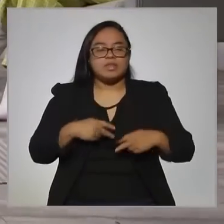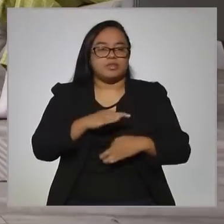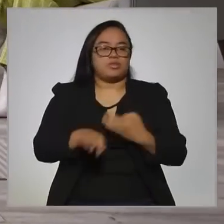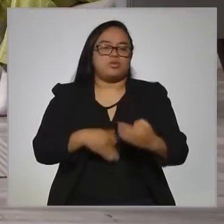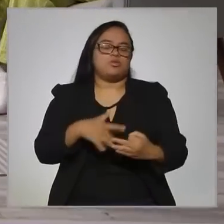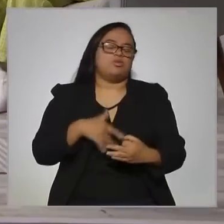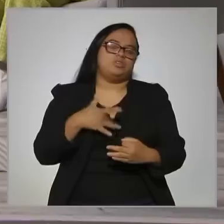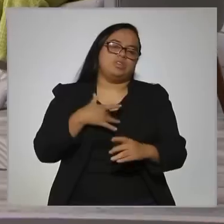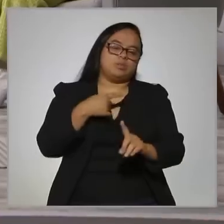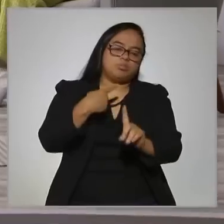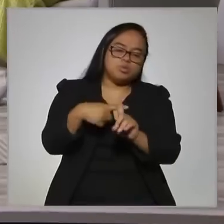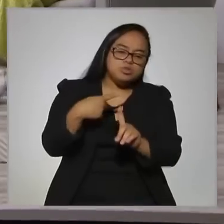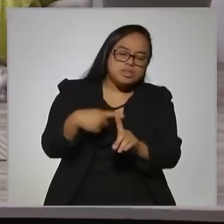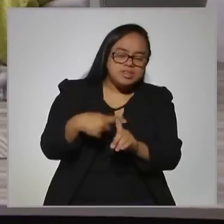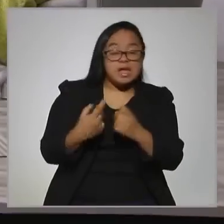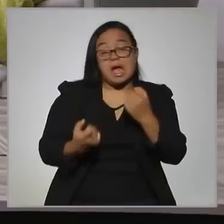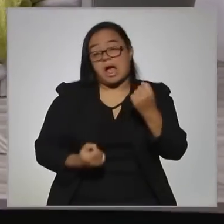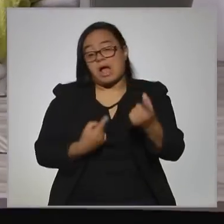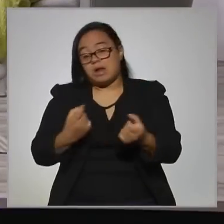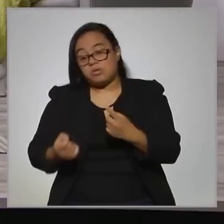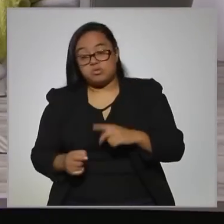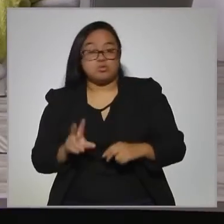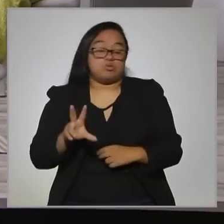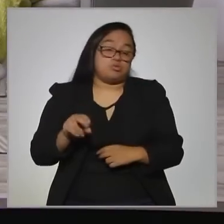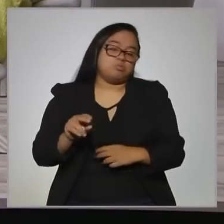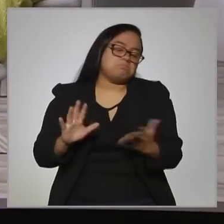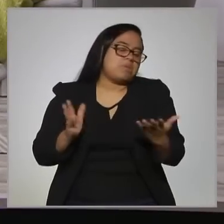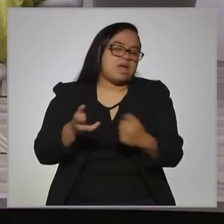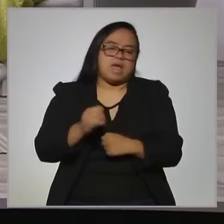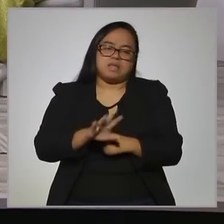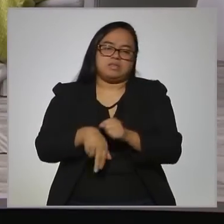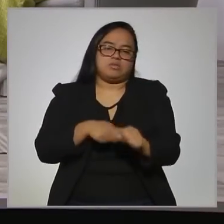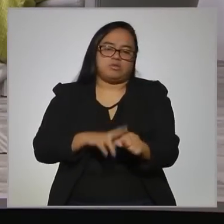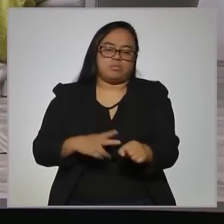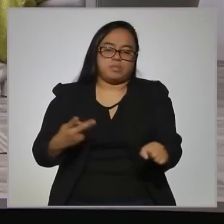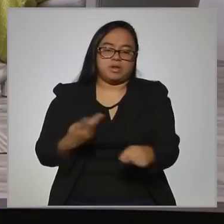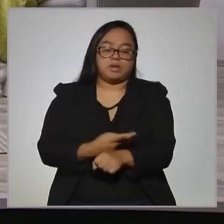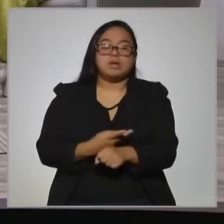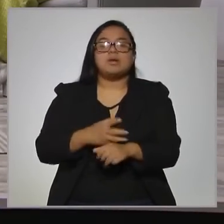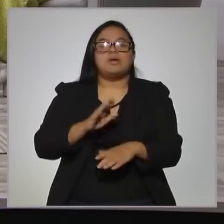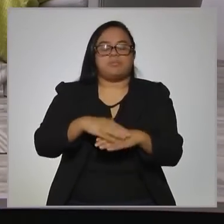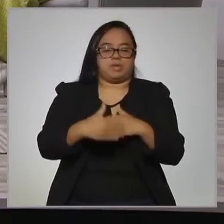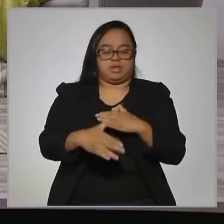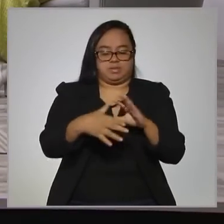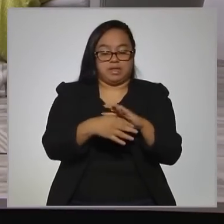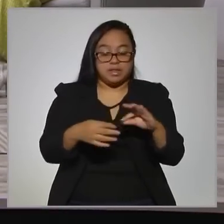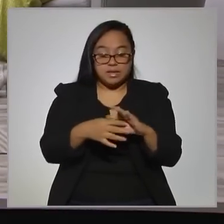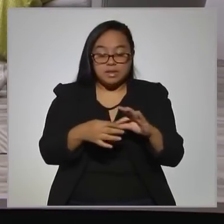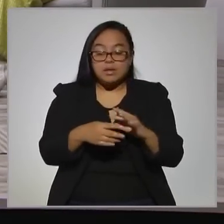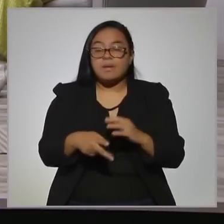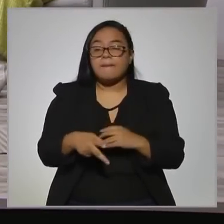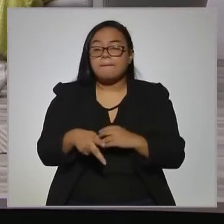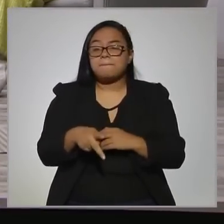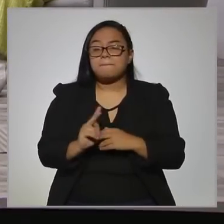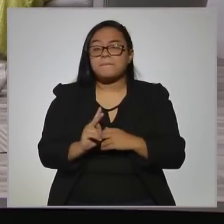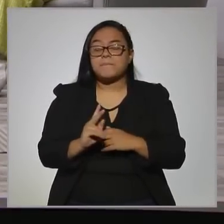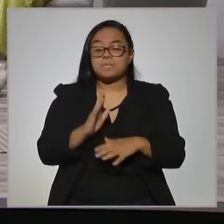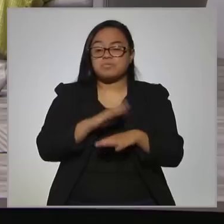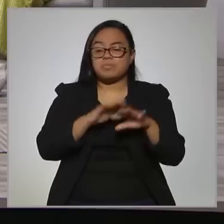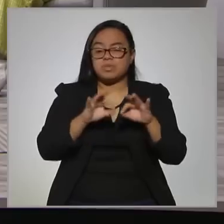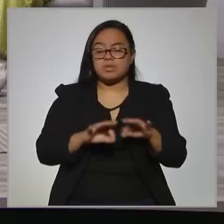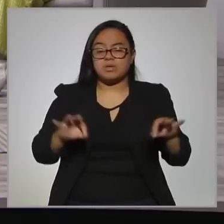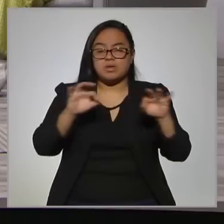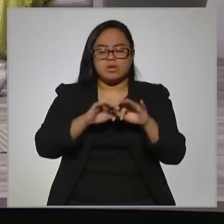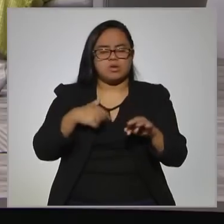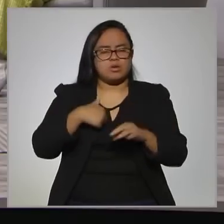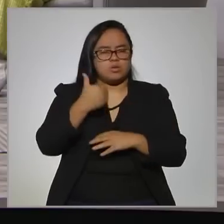ánimo positivo, habrá quienes no, porque así pasa, ¿no? Ya estaremos hablando de esto, pero lo primero que yo les